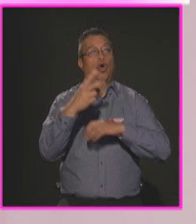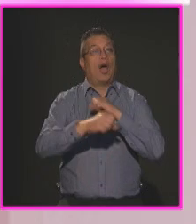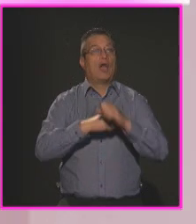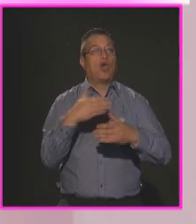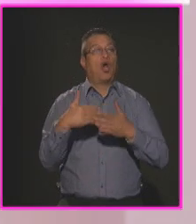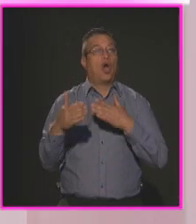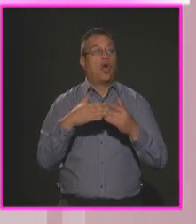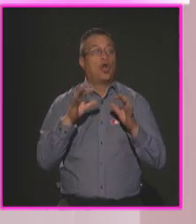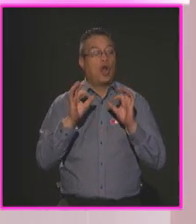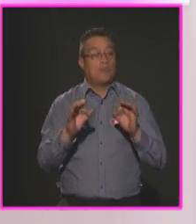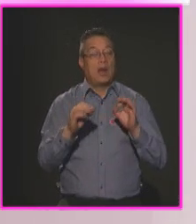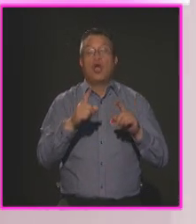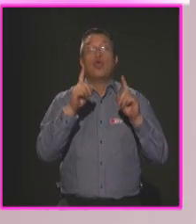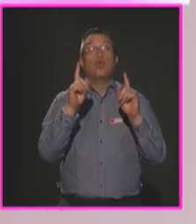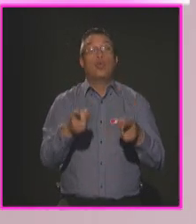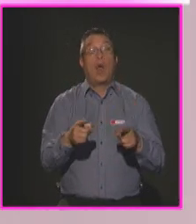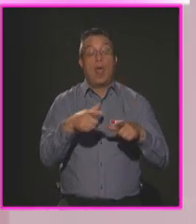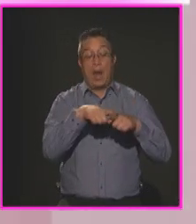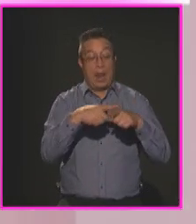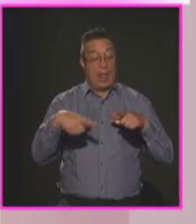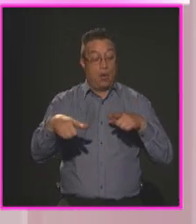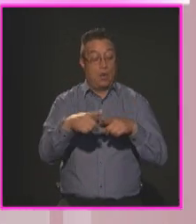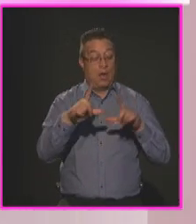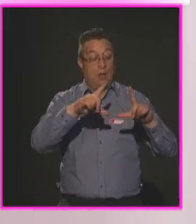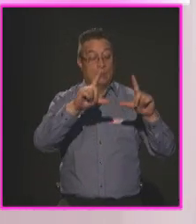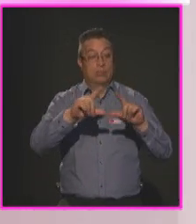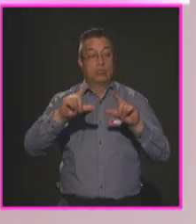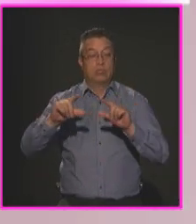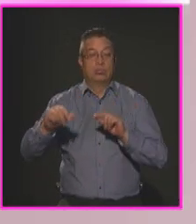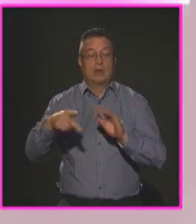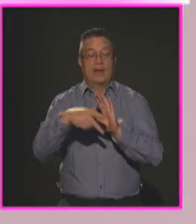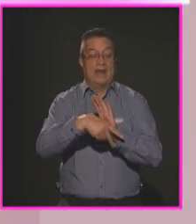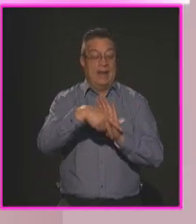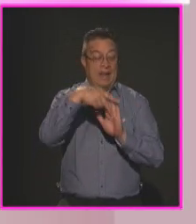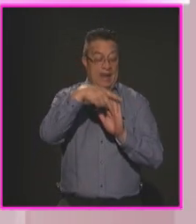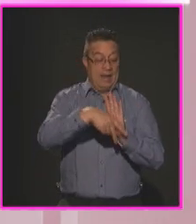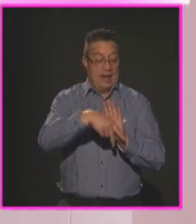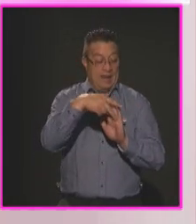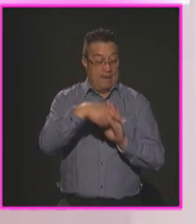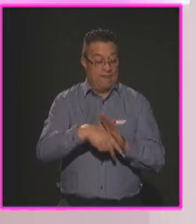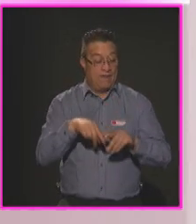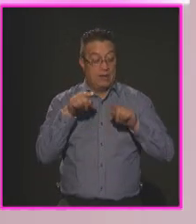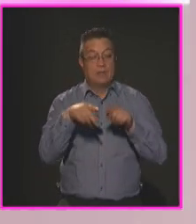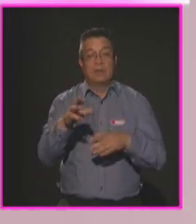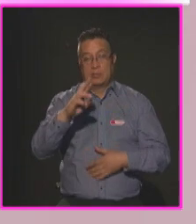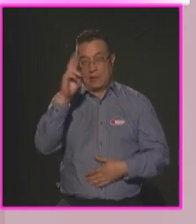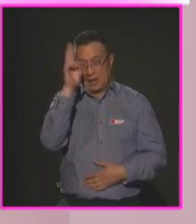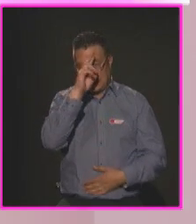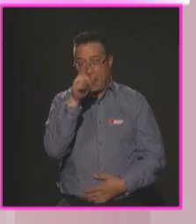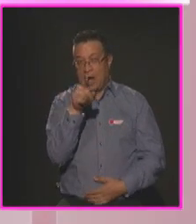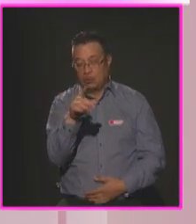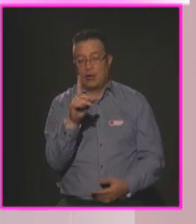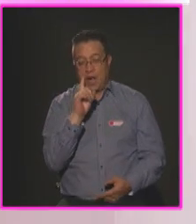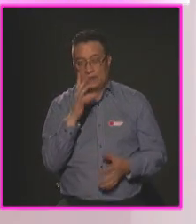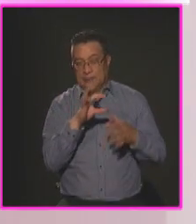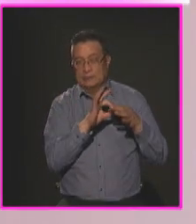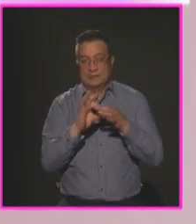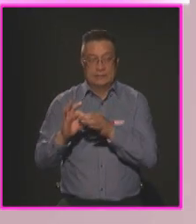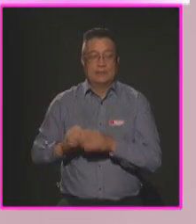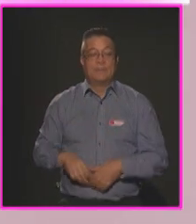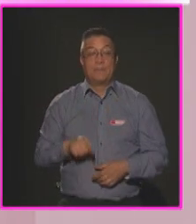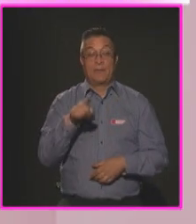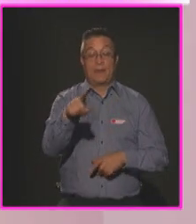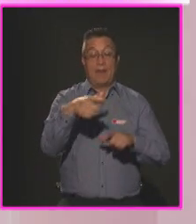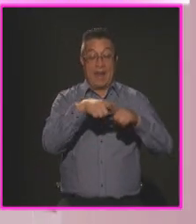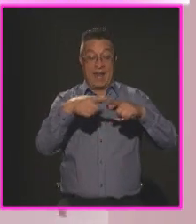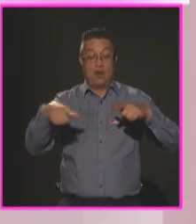normales. Aún así, la laguna disminuyó su nivel drásticamente. Entonces, algo raro estaba pasando. Esta es la laguna de